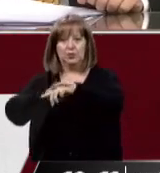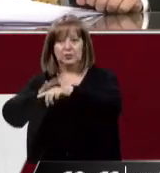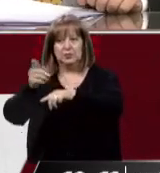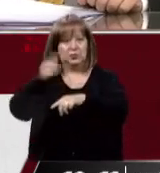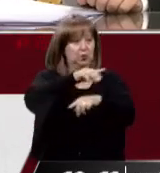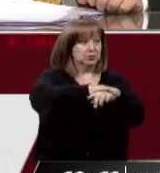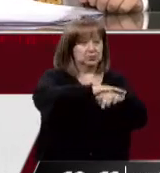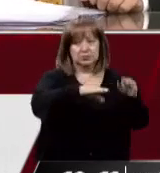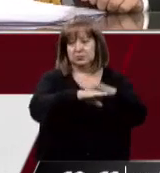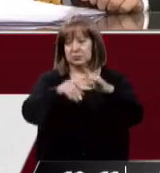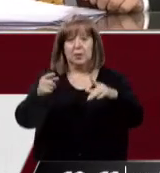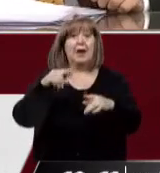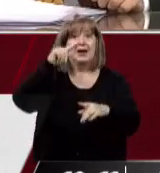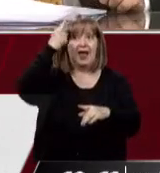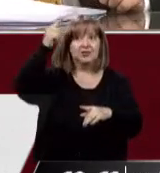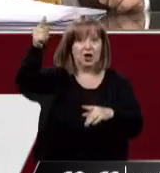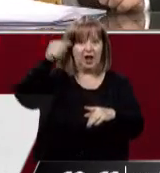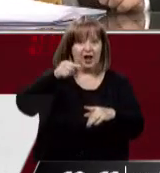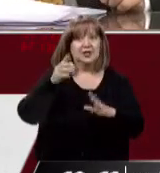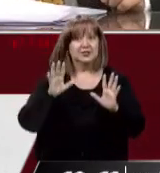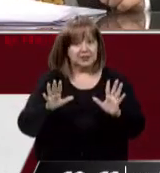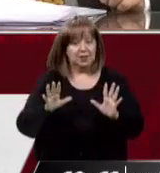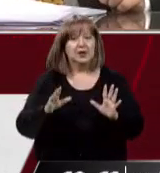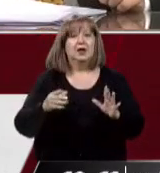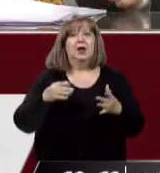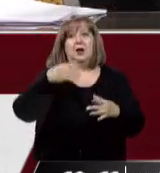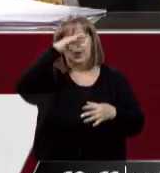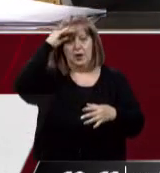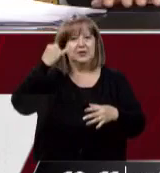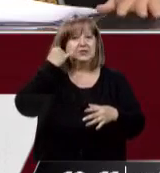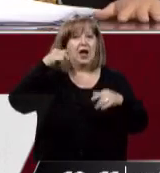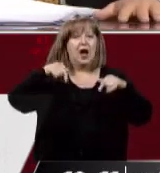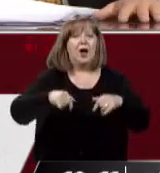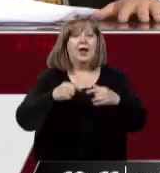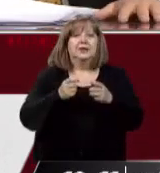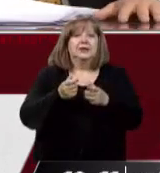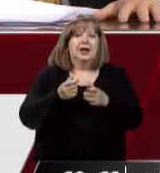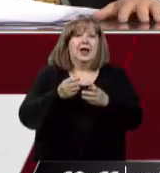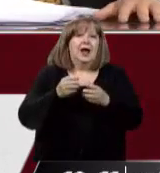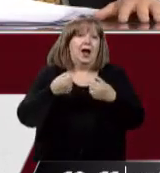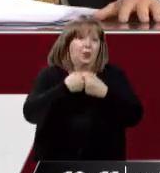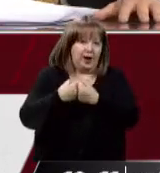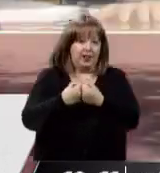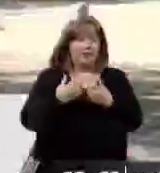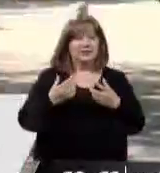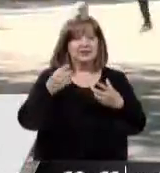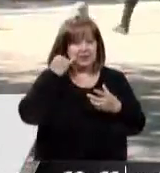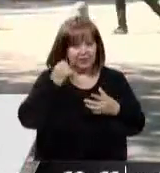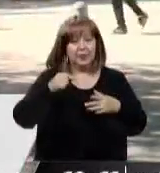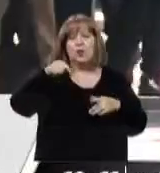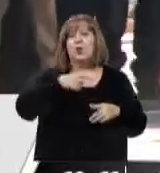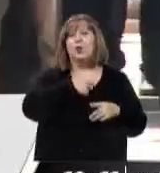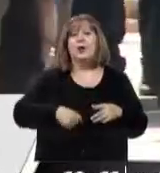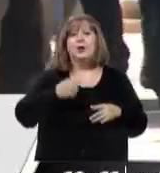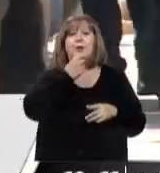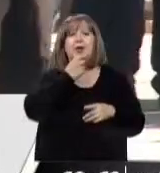ANSES Nacional, sobre todo con su delegación aquí en Mendoza, finalmente empiezan a darse precisiones de fechas. Hoy, el gobierno